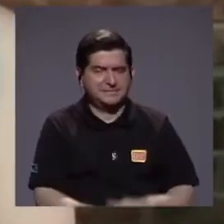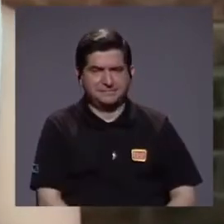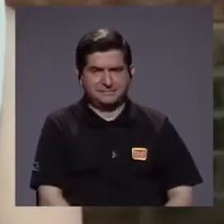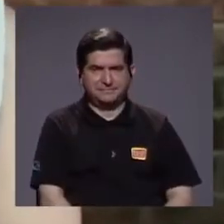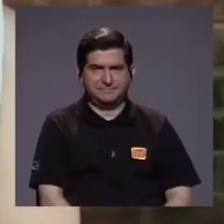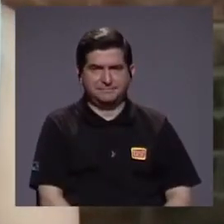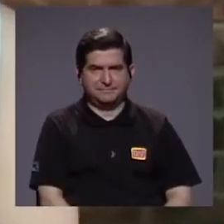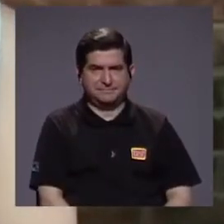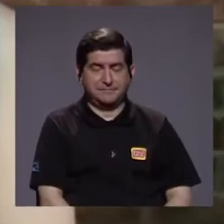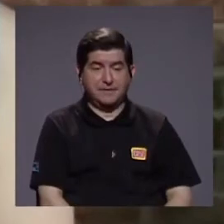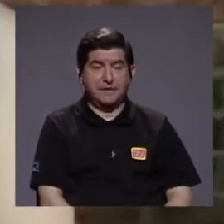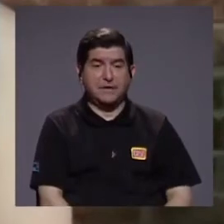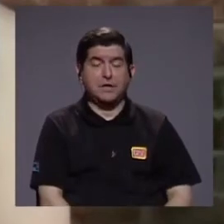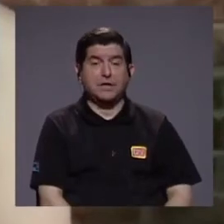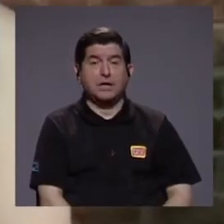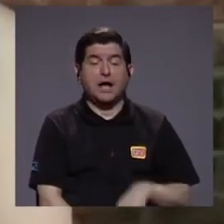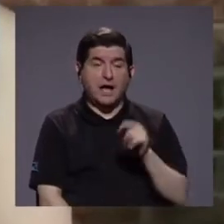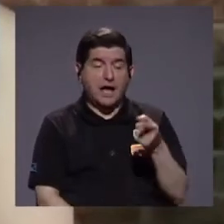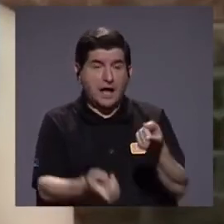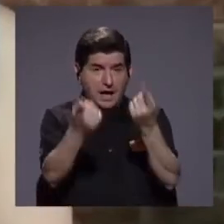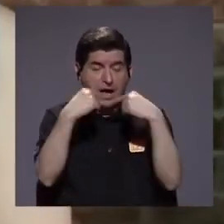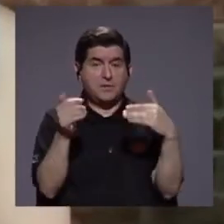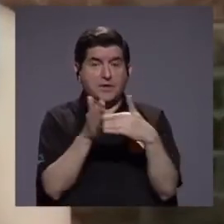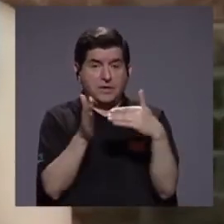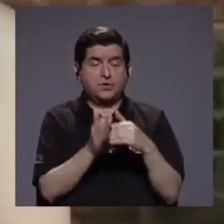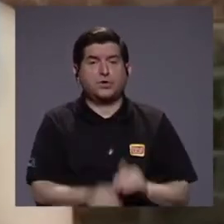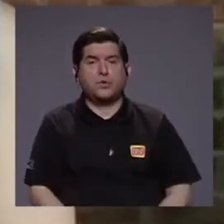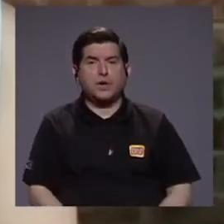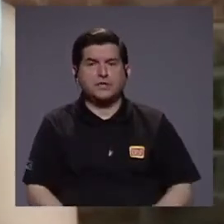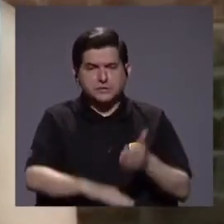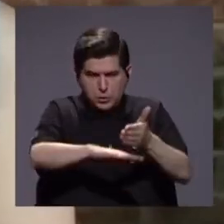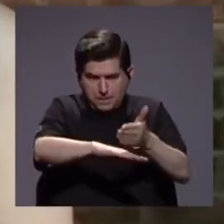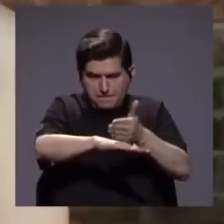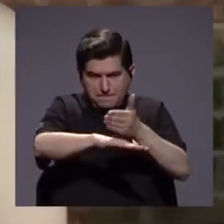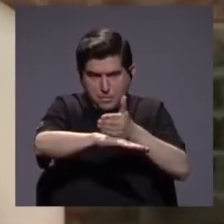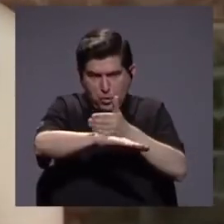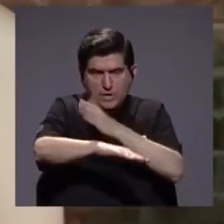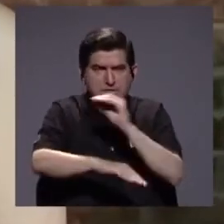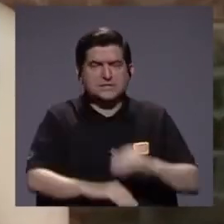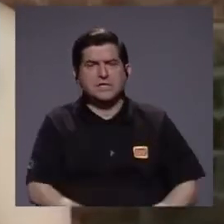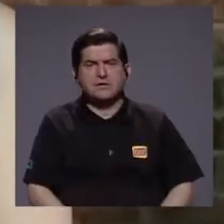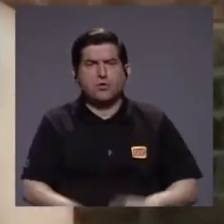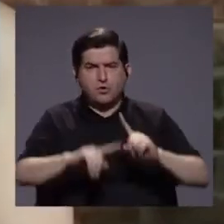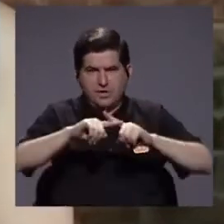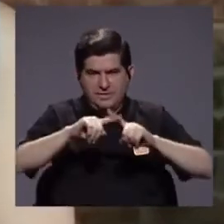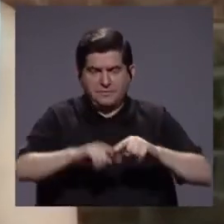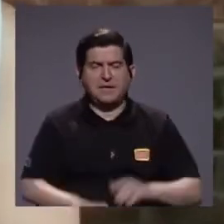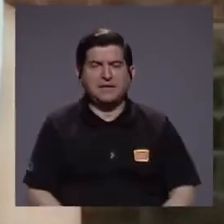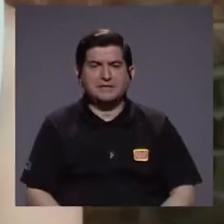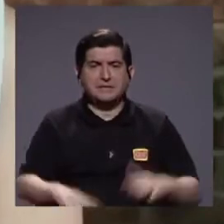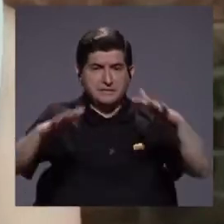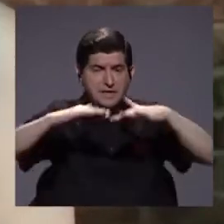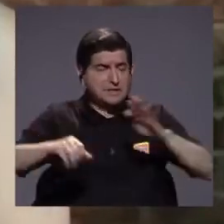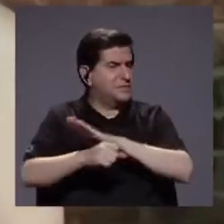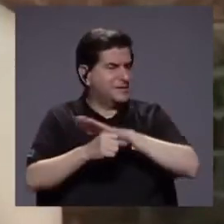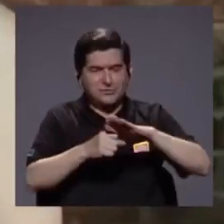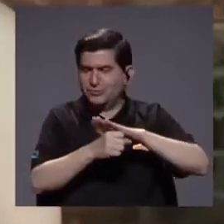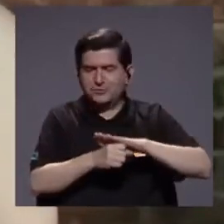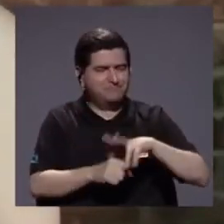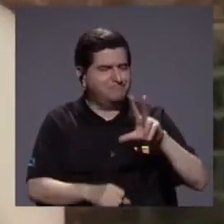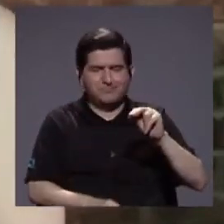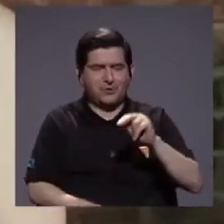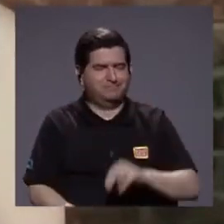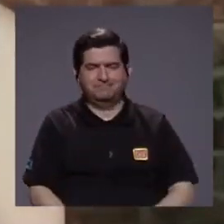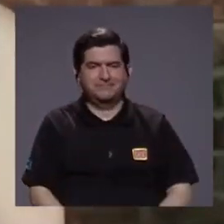verdad, el regreso viene con protocolos y escalonado. ¿Eso qué significa? Que los espacios que ustedes tienen no van a ser suficientes jamás